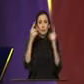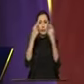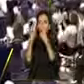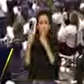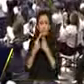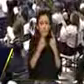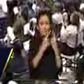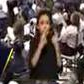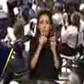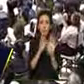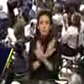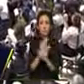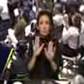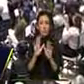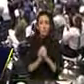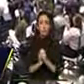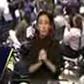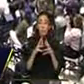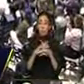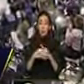confrontaciones.